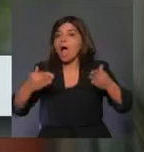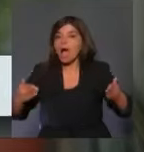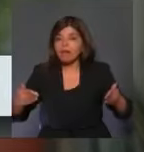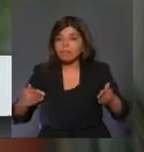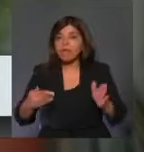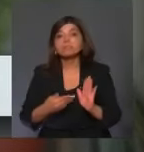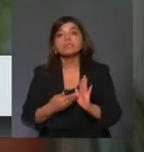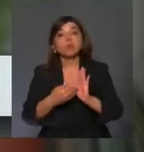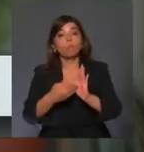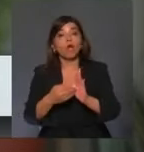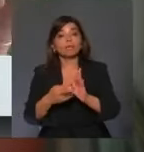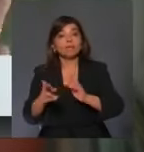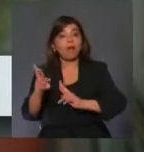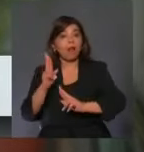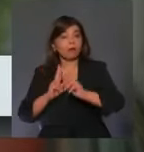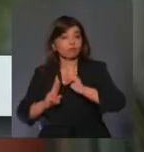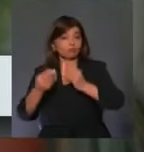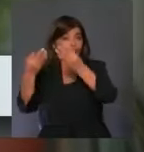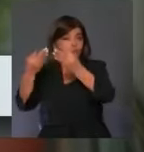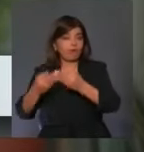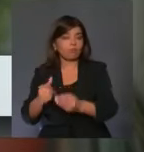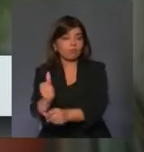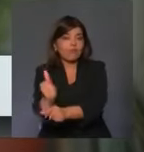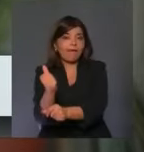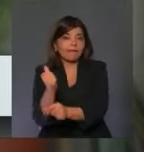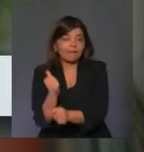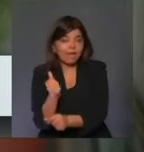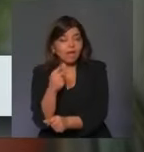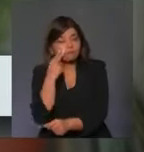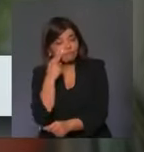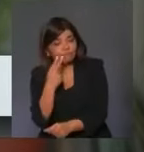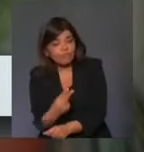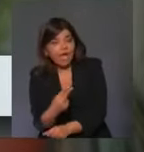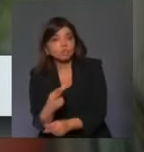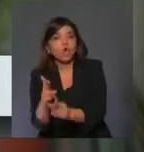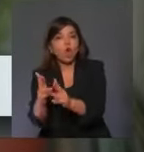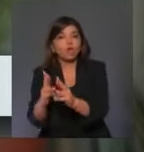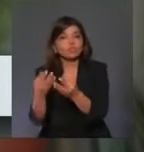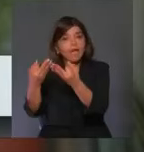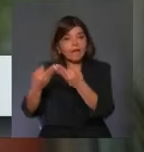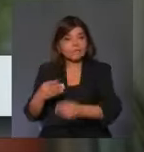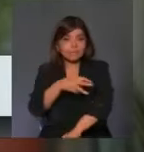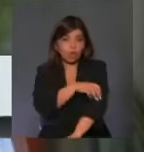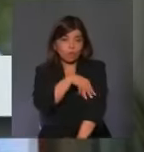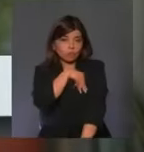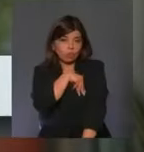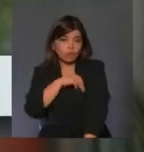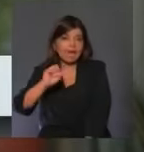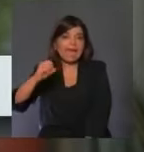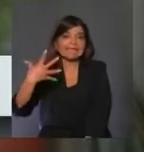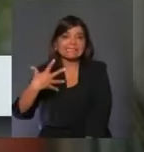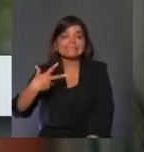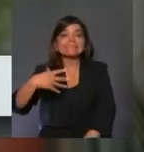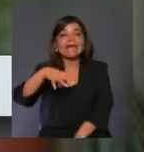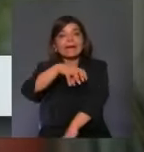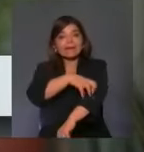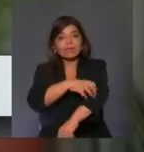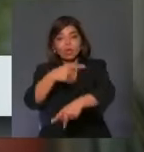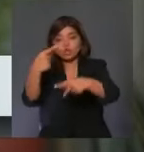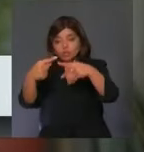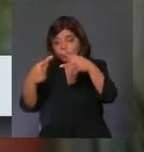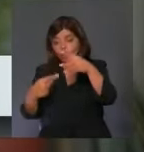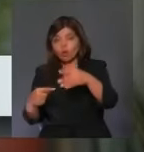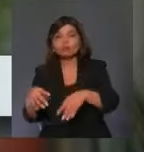los resultados del día de ayer, particularmente teniendo a la vista los resultados en la región metropolitana, en la quinta región y en otras partes del